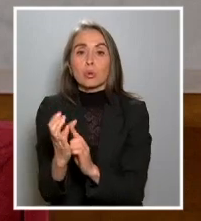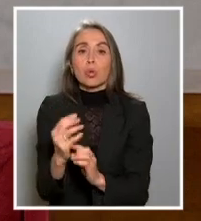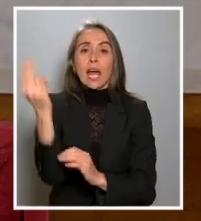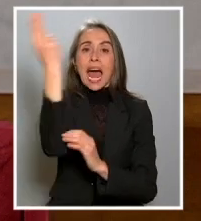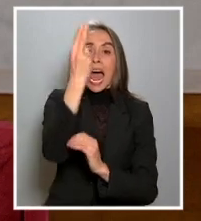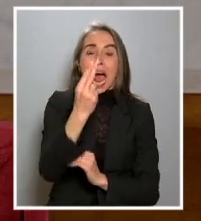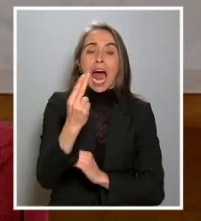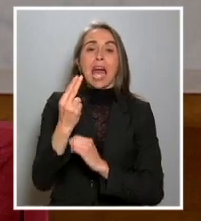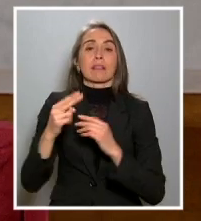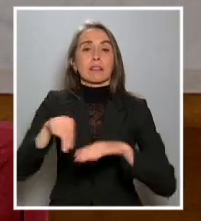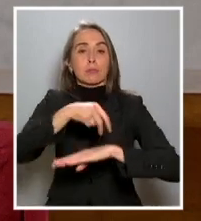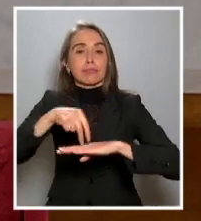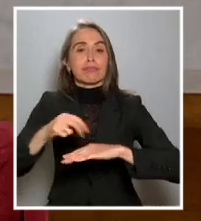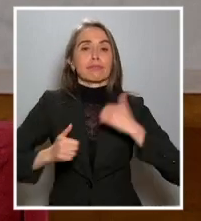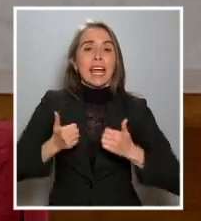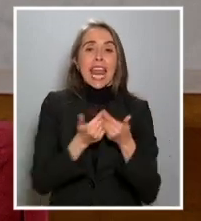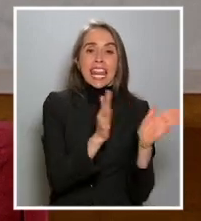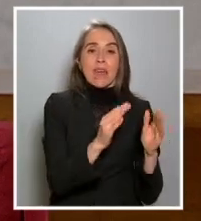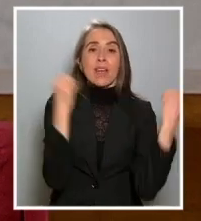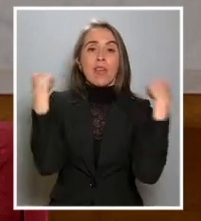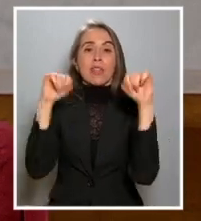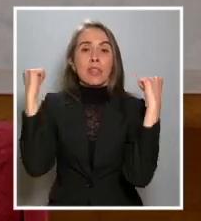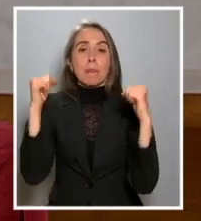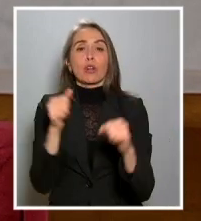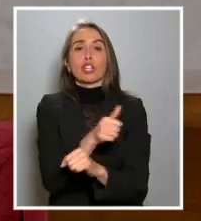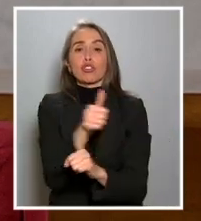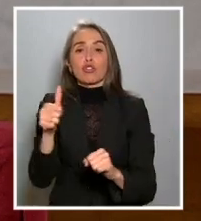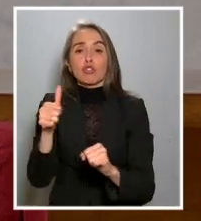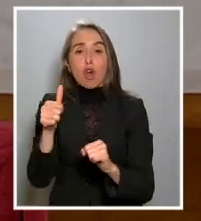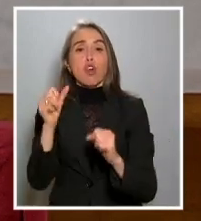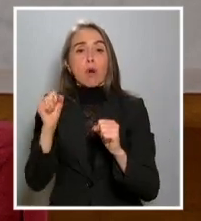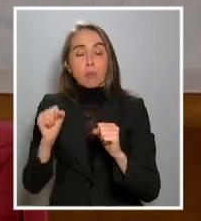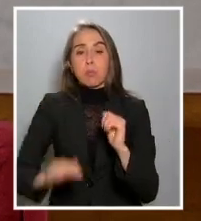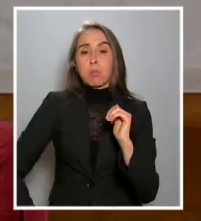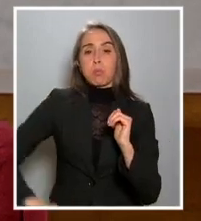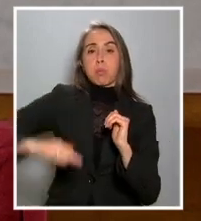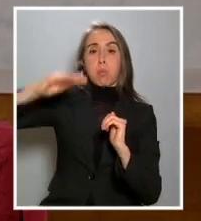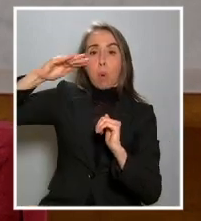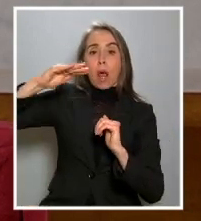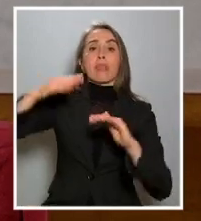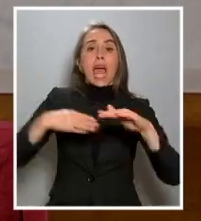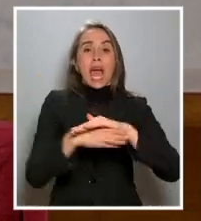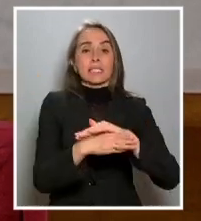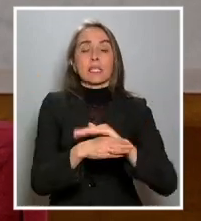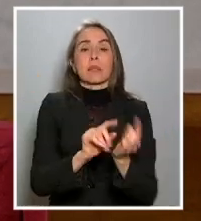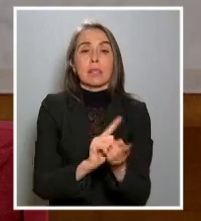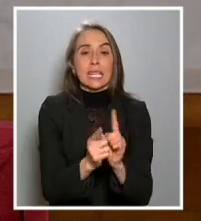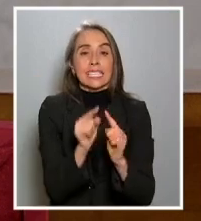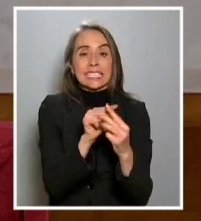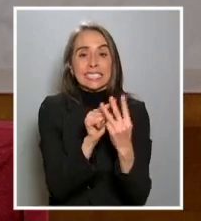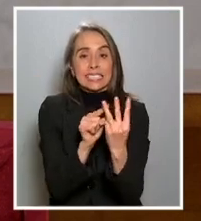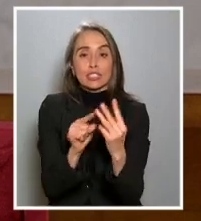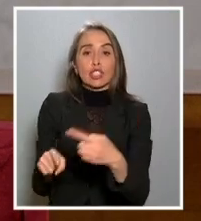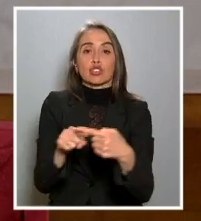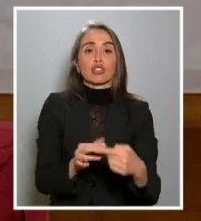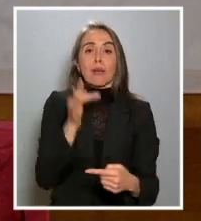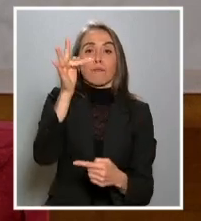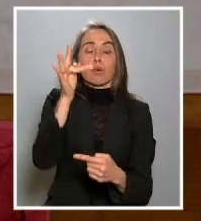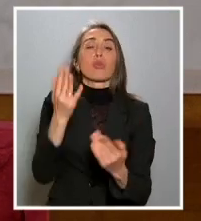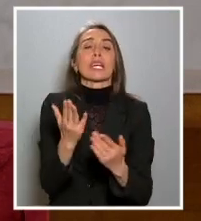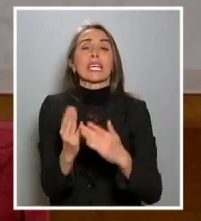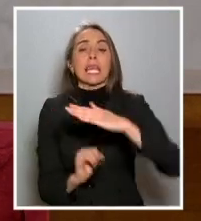artística libre y una actividad deportiva accesible a todos los niveles, estamos gestando la sociedad del futuro basada en la